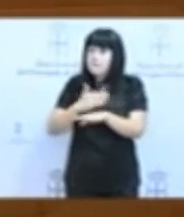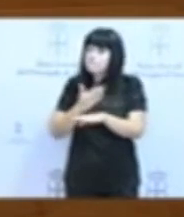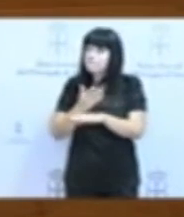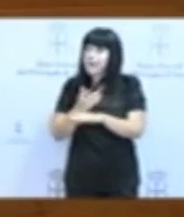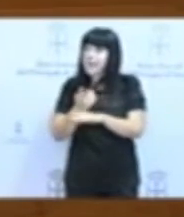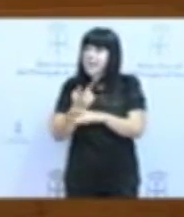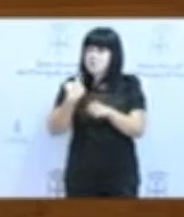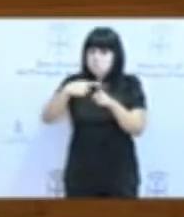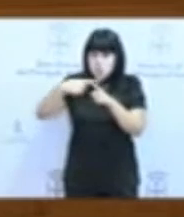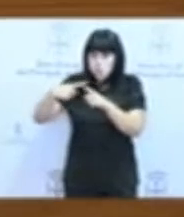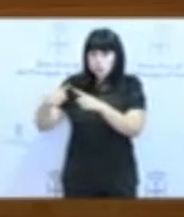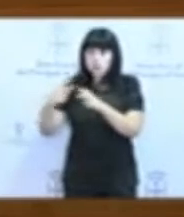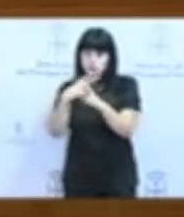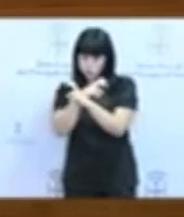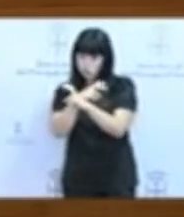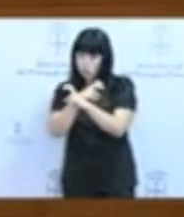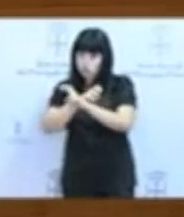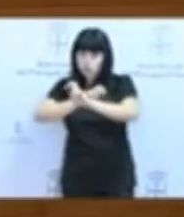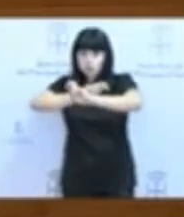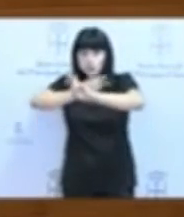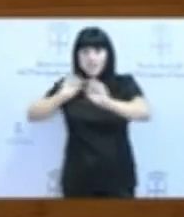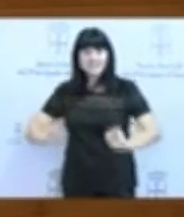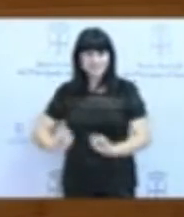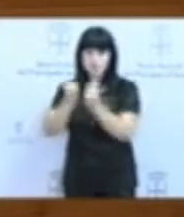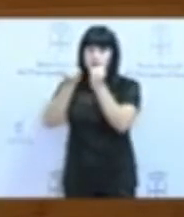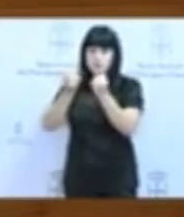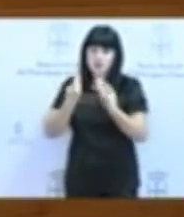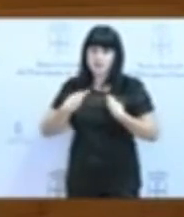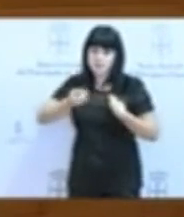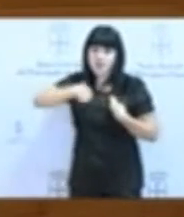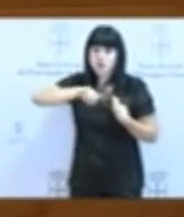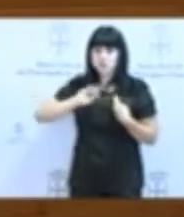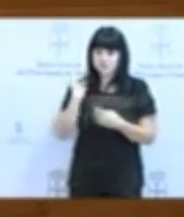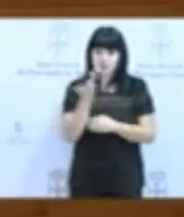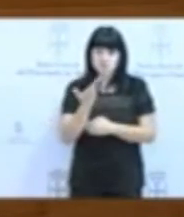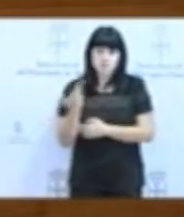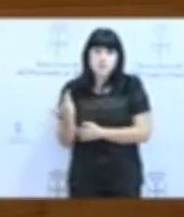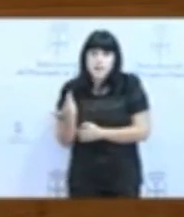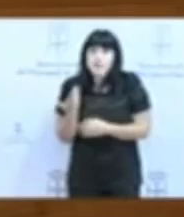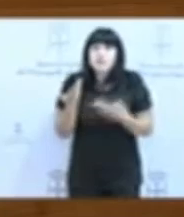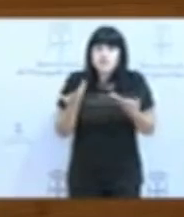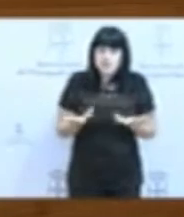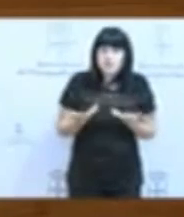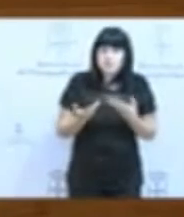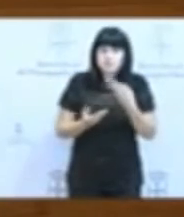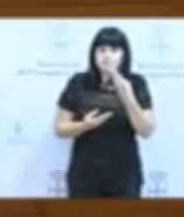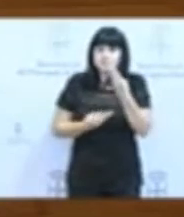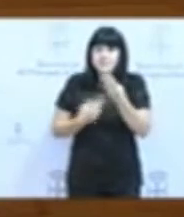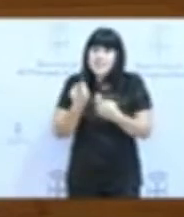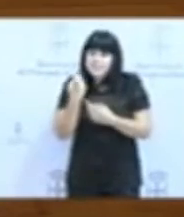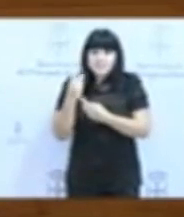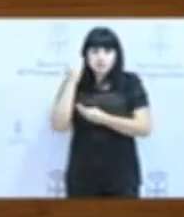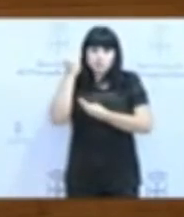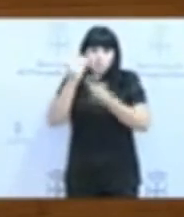productos tóxicos que estaban envenenando nuestras vidas. Y para hacer ese tipo de preguntas, que no son evidentes, es para lo que necesitamos el arte.